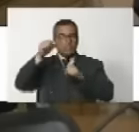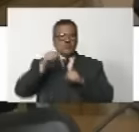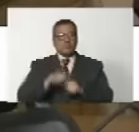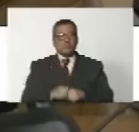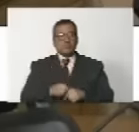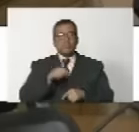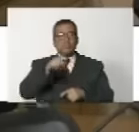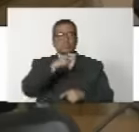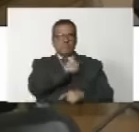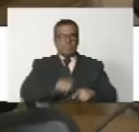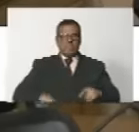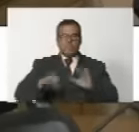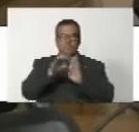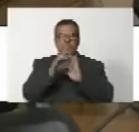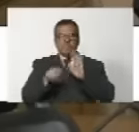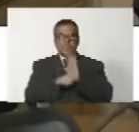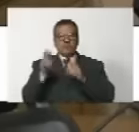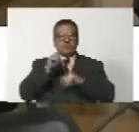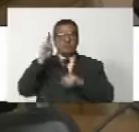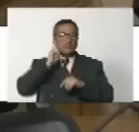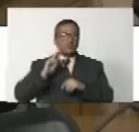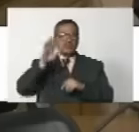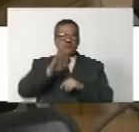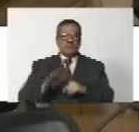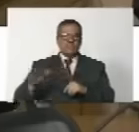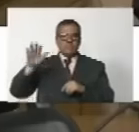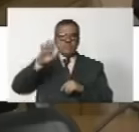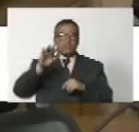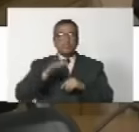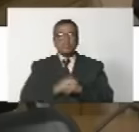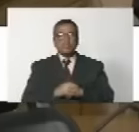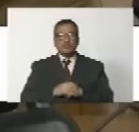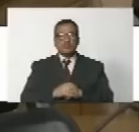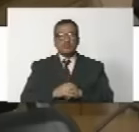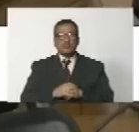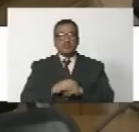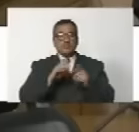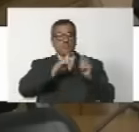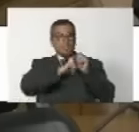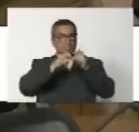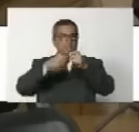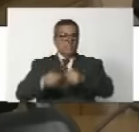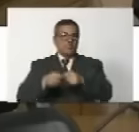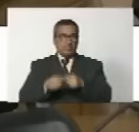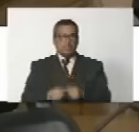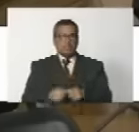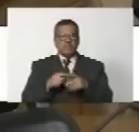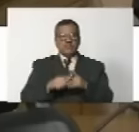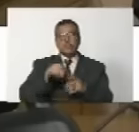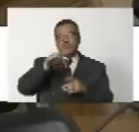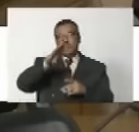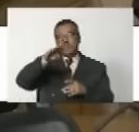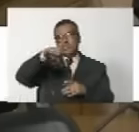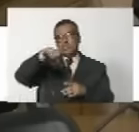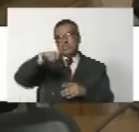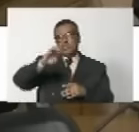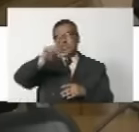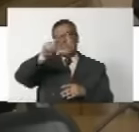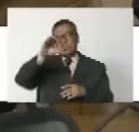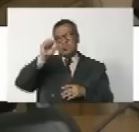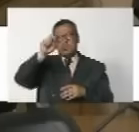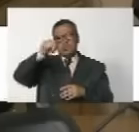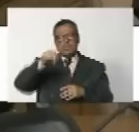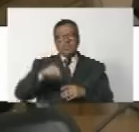Maduro Moros, presidente constitucional de la República Bolivariana de Venezuela, para designar a la ciudadana Belén Teresa Orsini